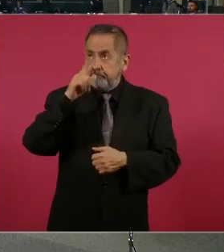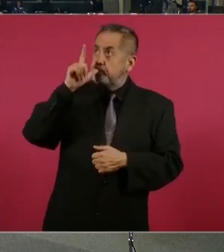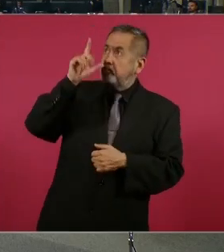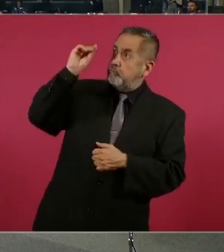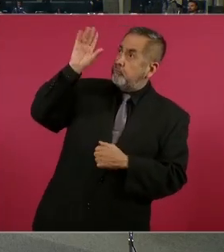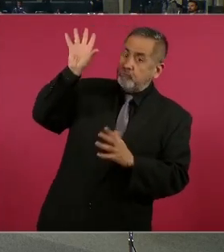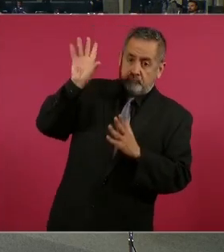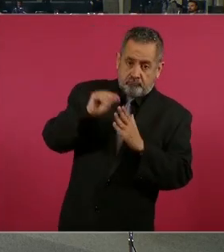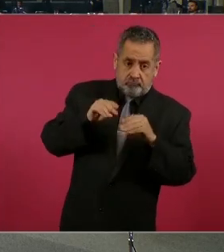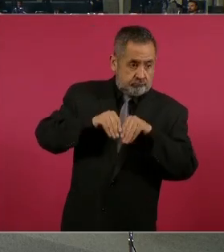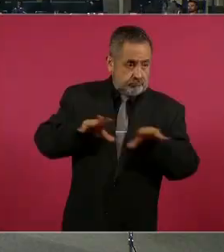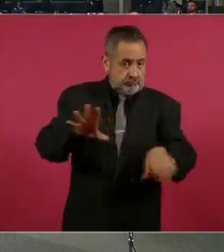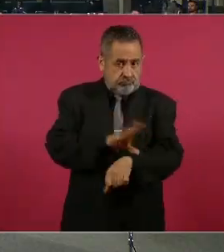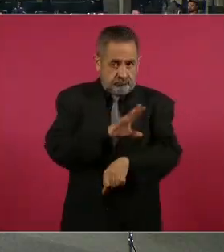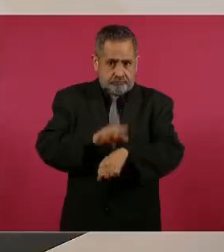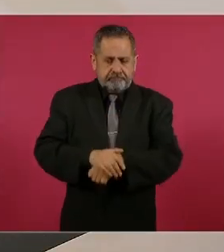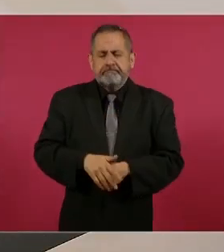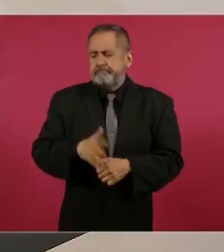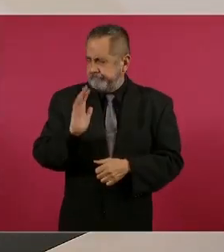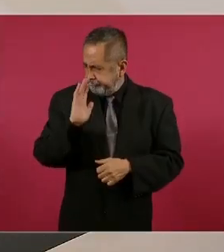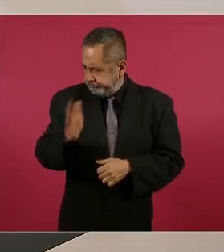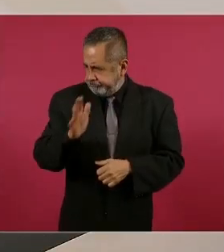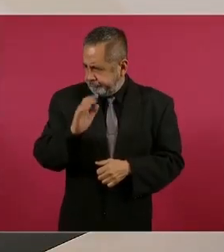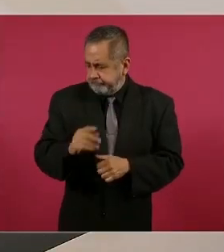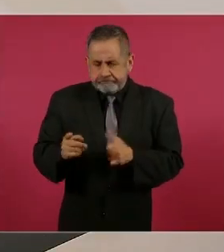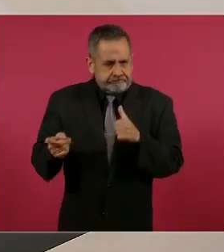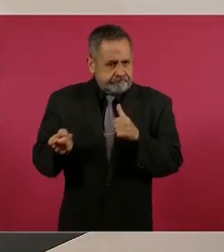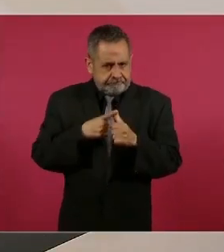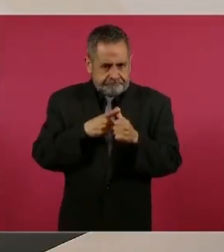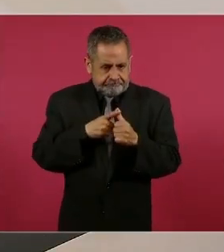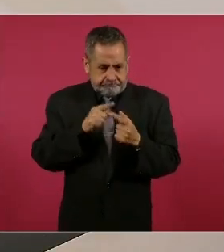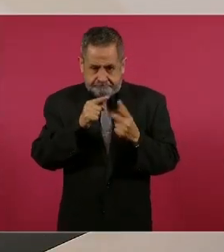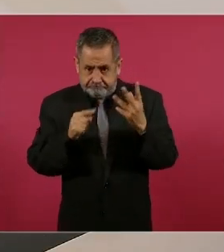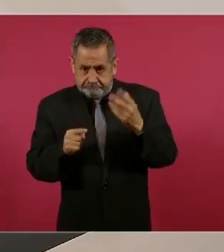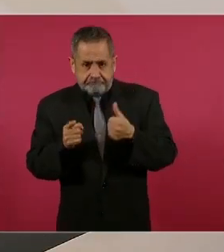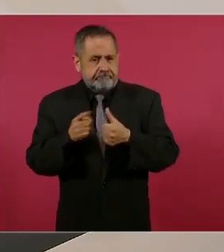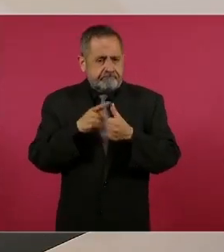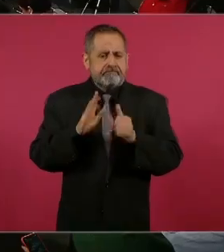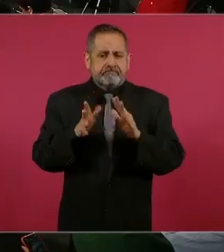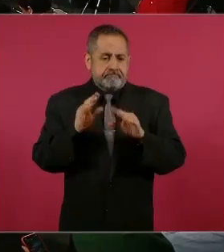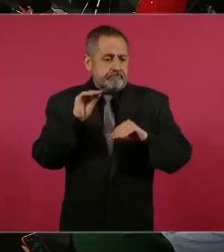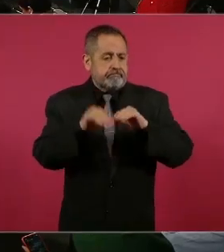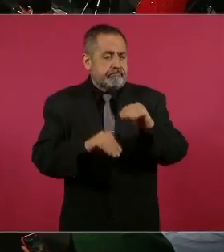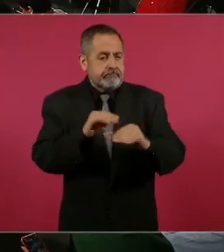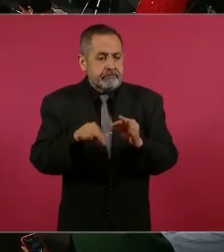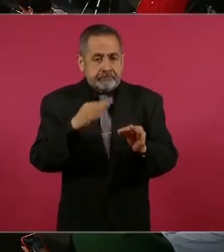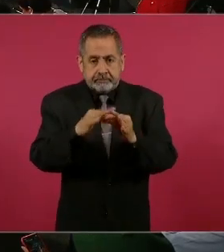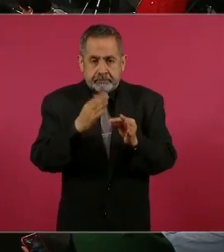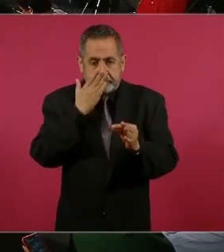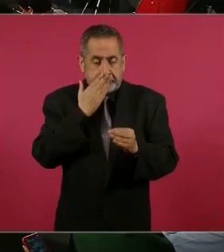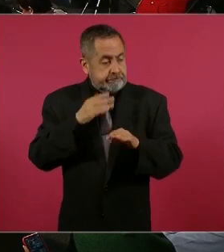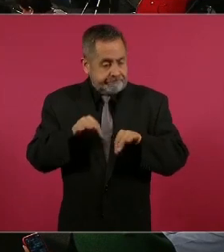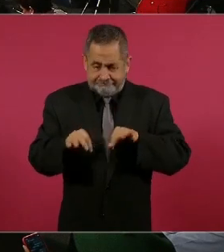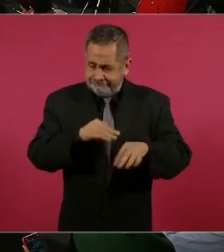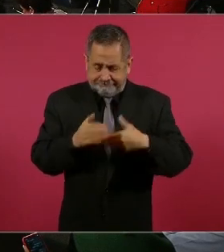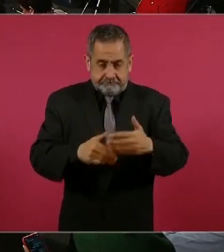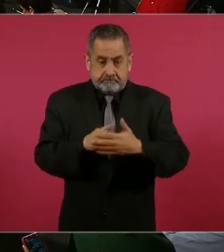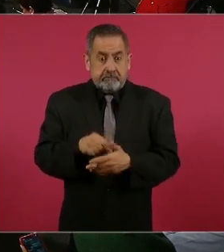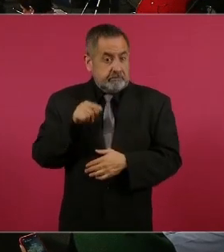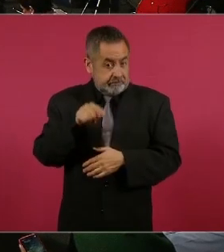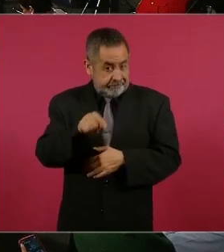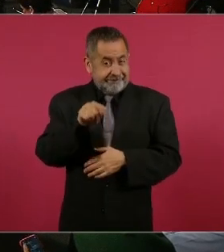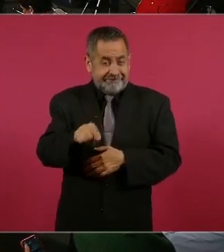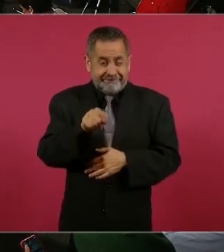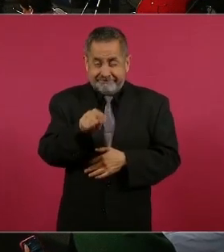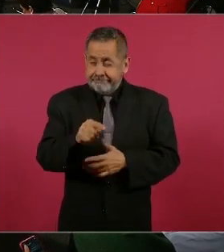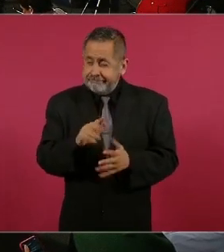ya está la primera etapa, ya se está trabajando para darle continuidad. Va a ser la planta más